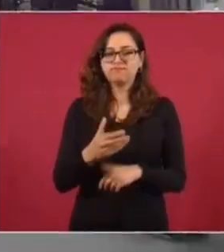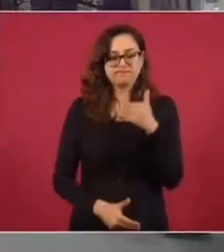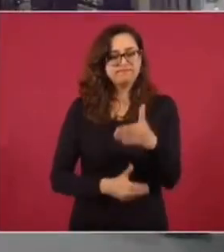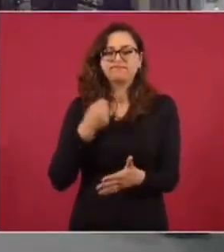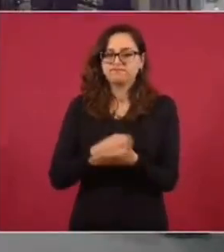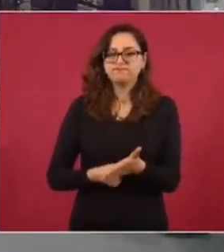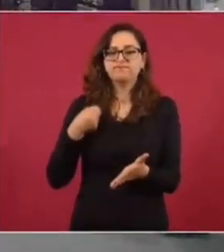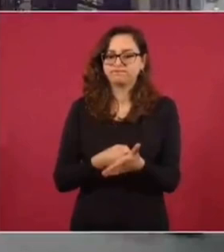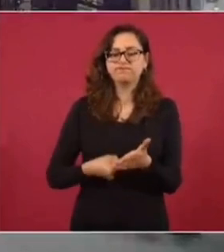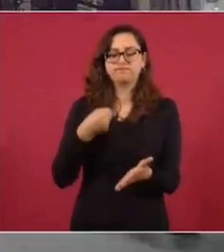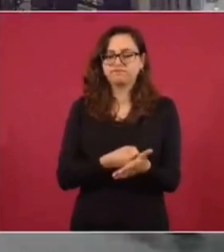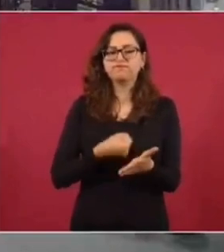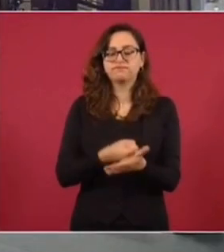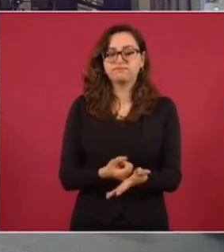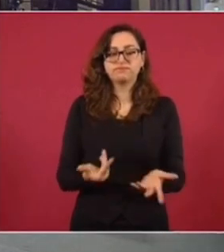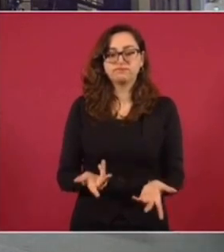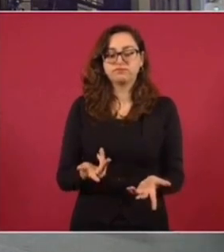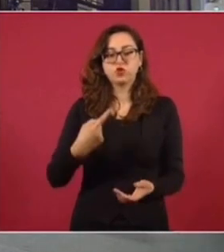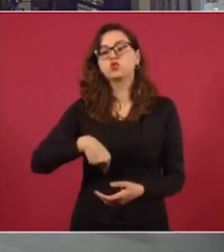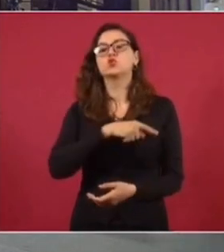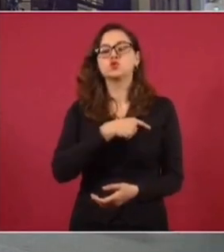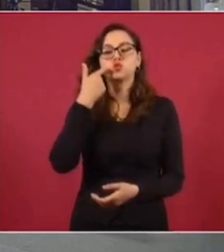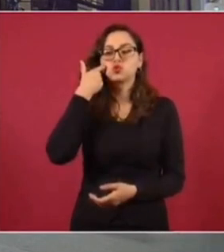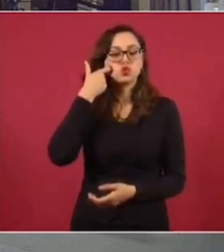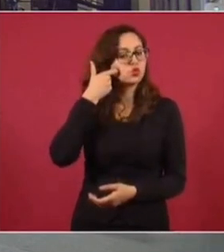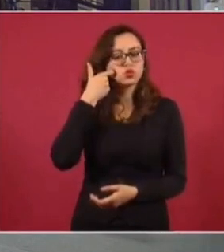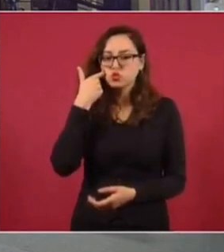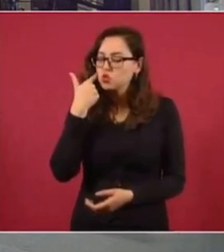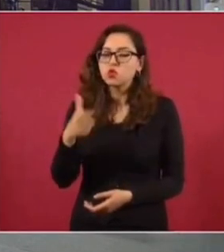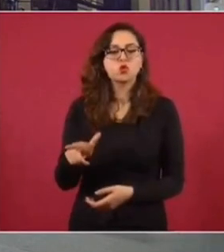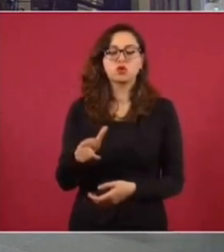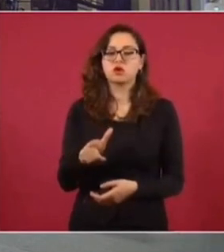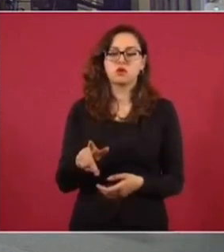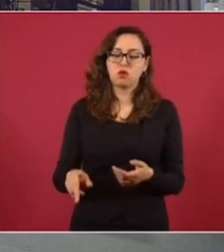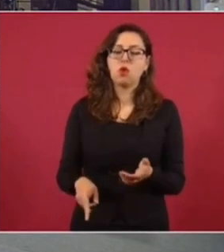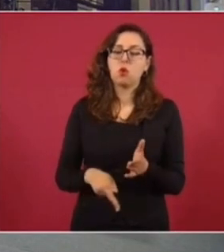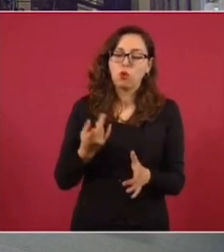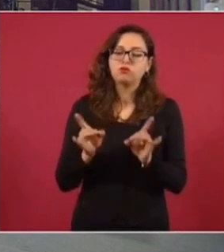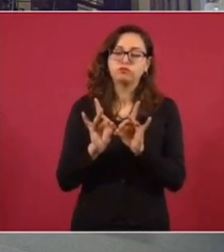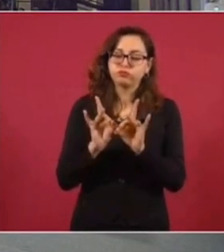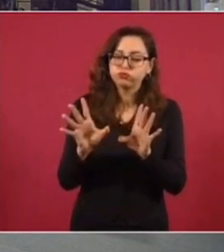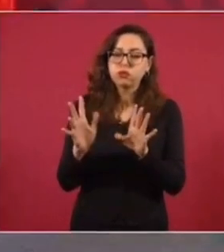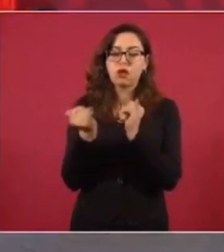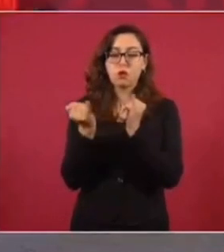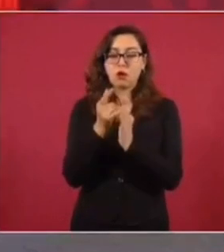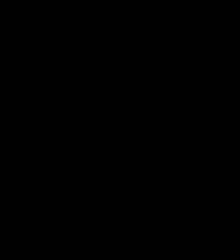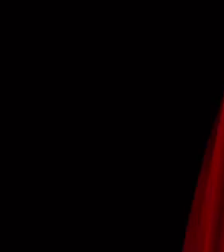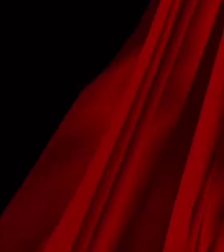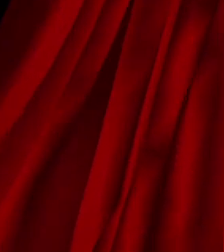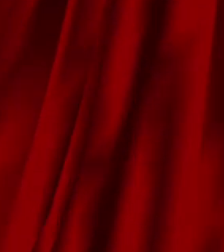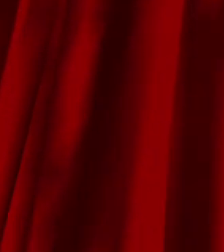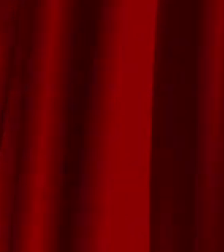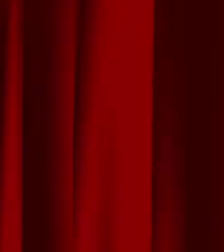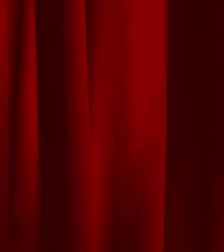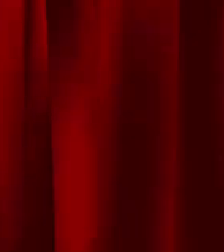insistir más, porque no queremos que suceda, repito, lo que pasó con la Policía Federal.